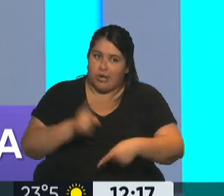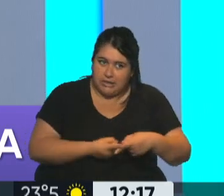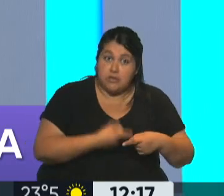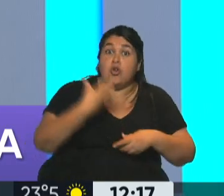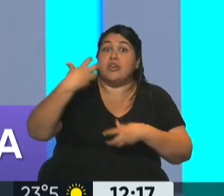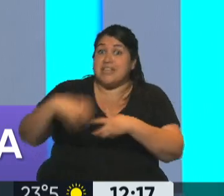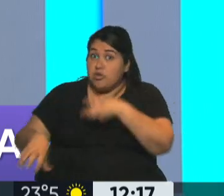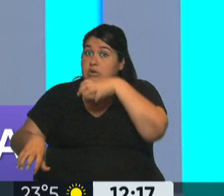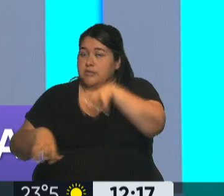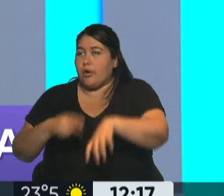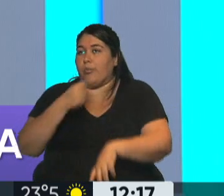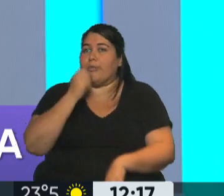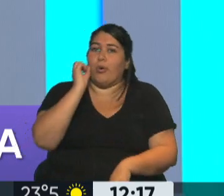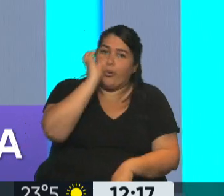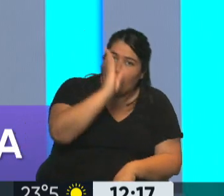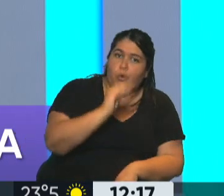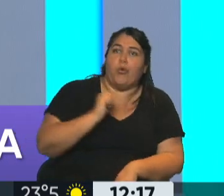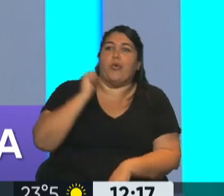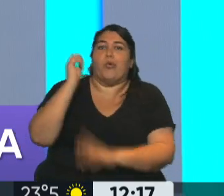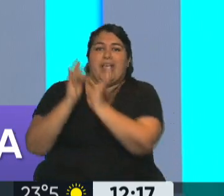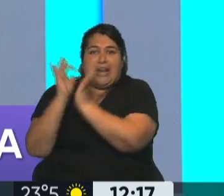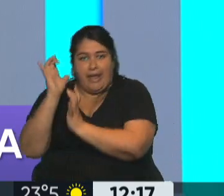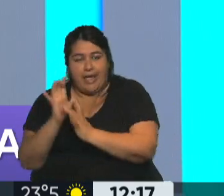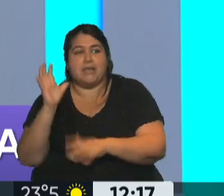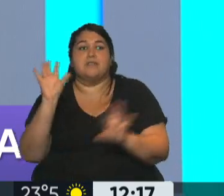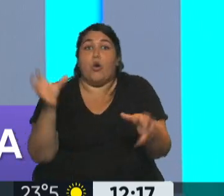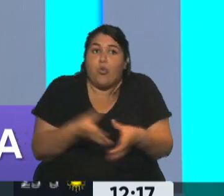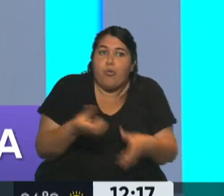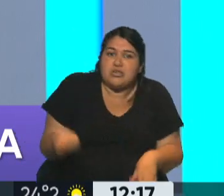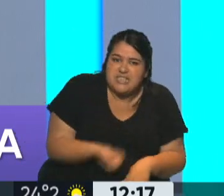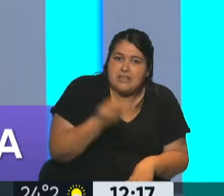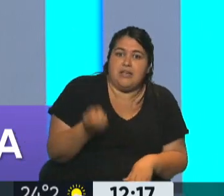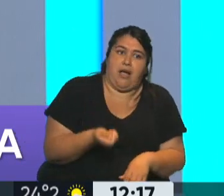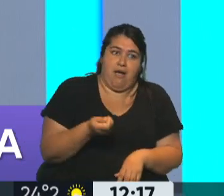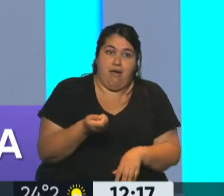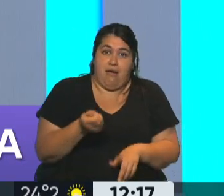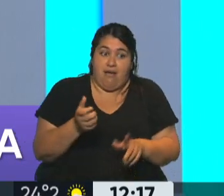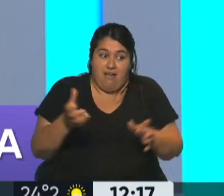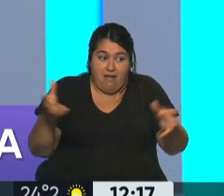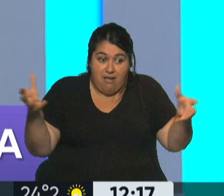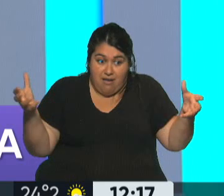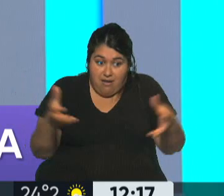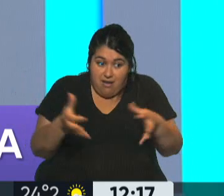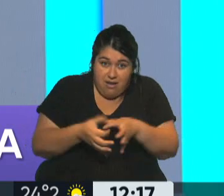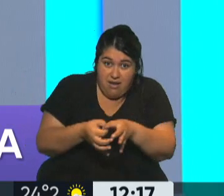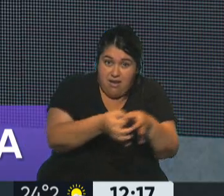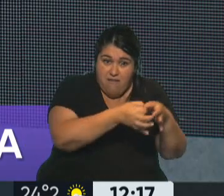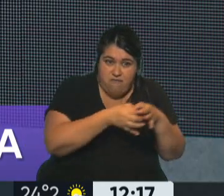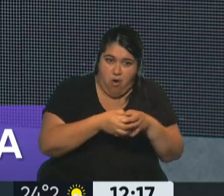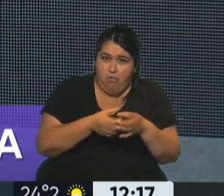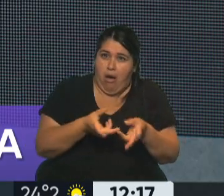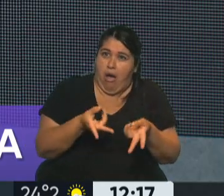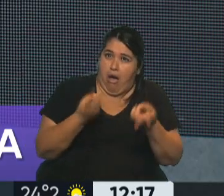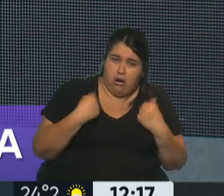los clubes, los movimientos sociales, los movimientos sindicales, de no perder esa articulación frente a un ajuste. Bueno, aquí